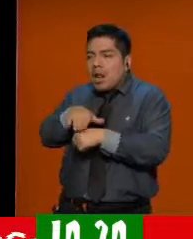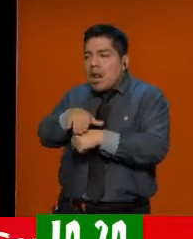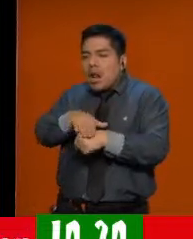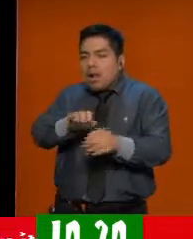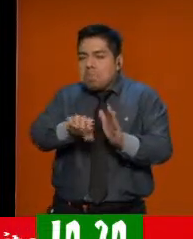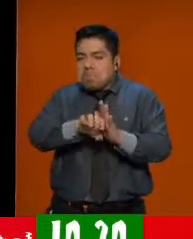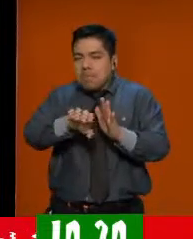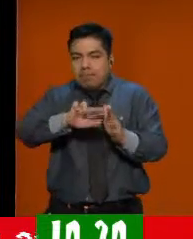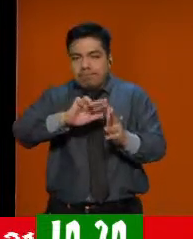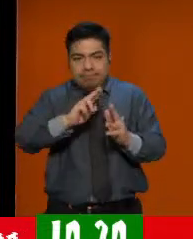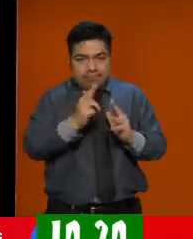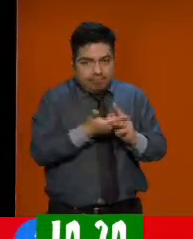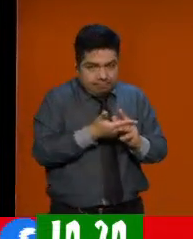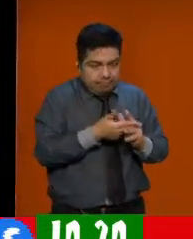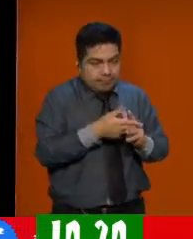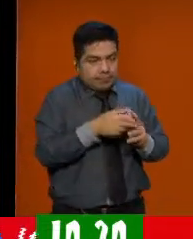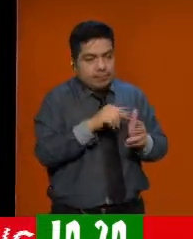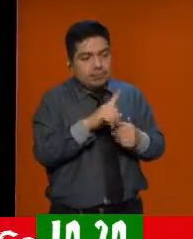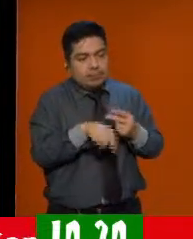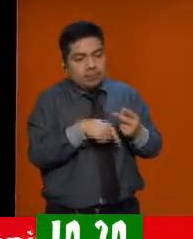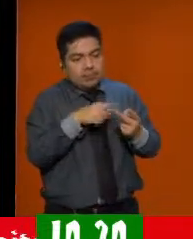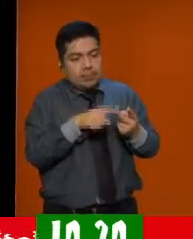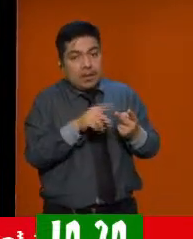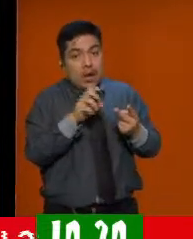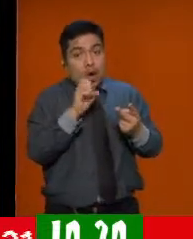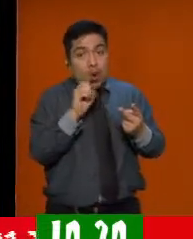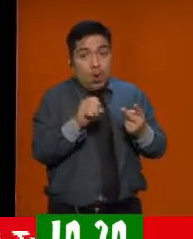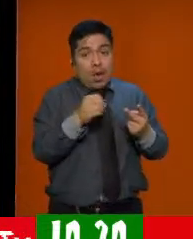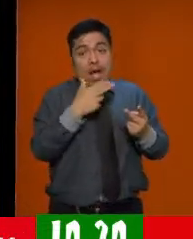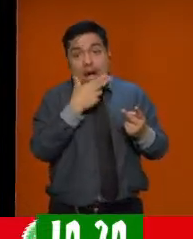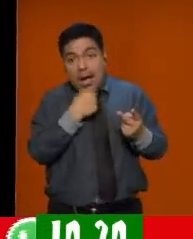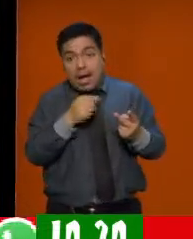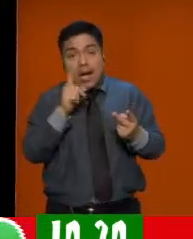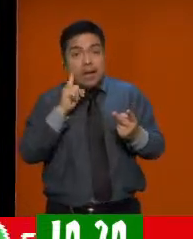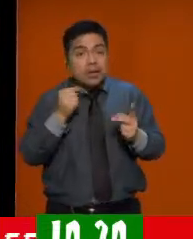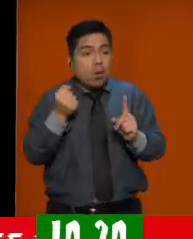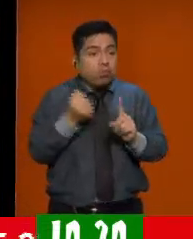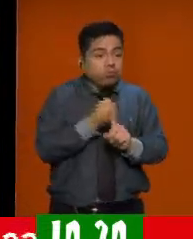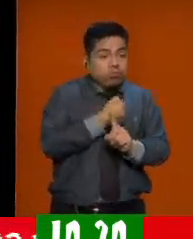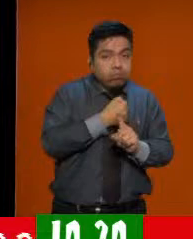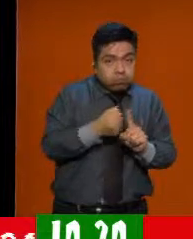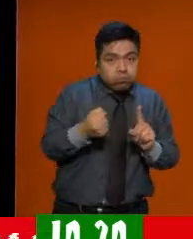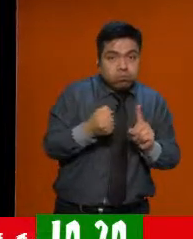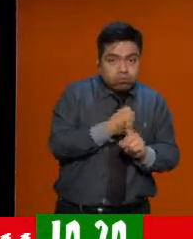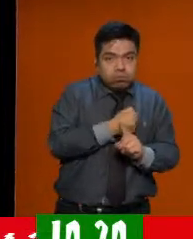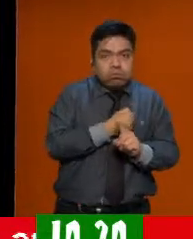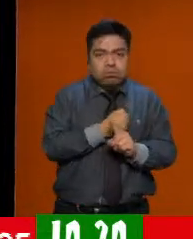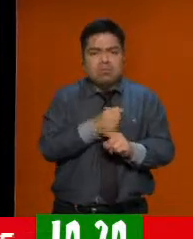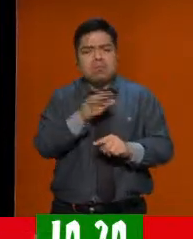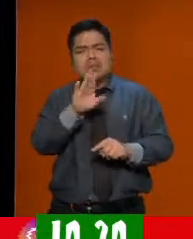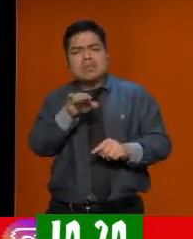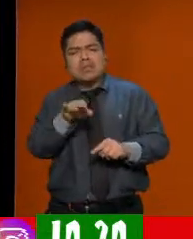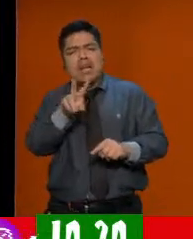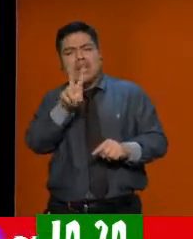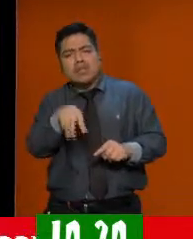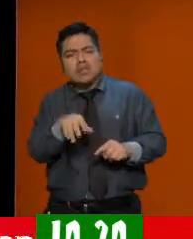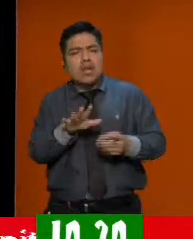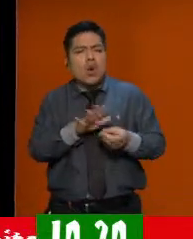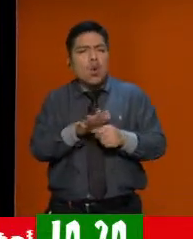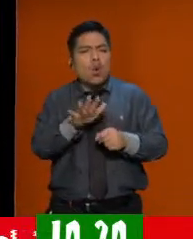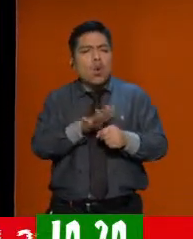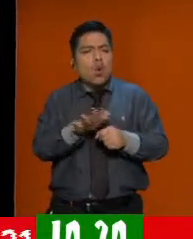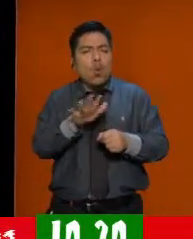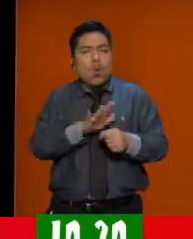genocidio, por ejemplo, o hace Así un es. llamado a violentar físicamente a una población. ¿En dónde sí está legislado